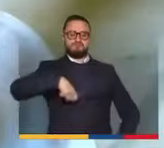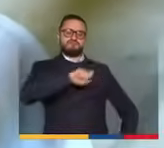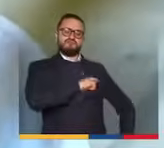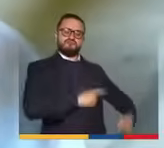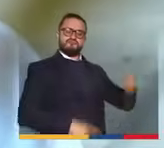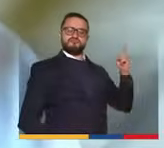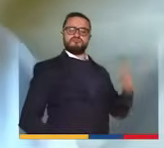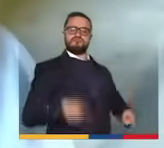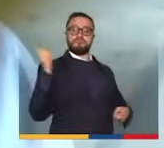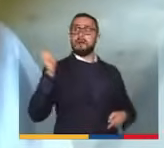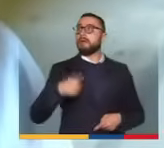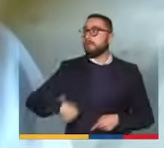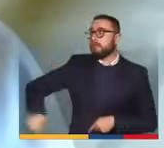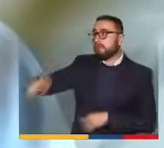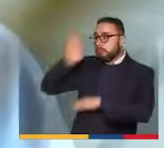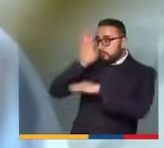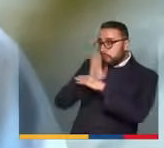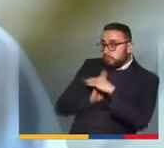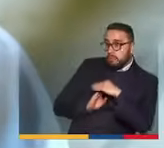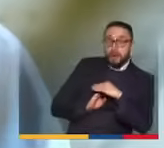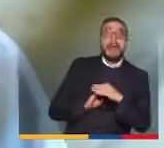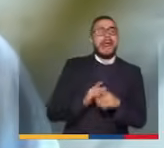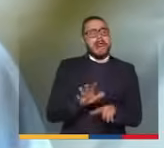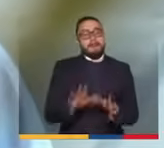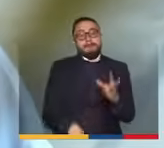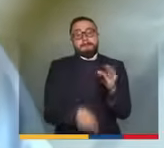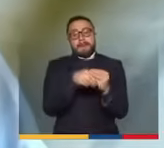peor aún, trajeron gente de otros